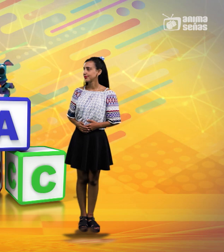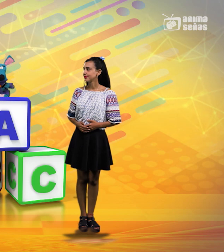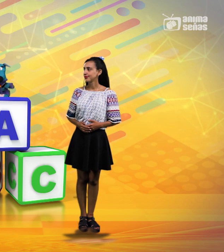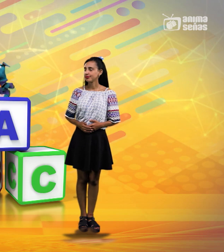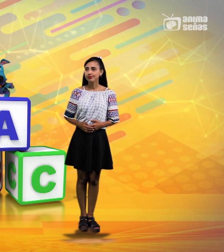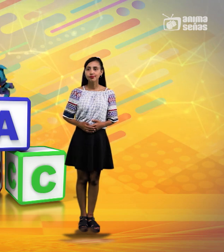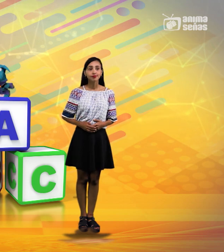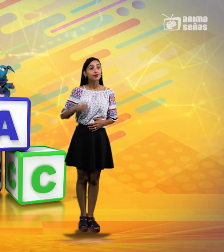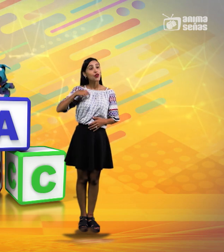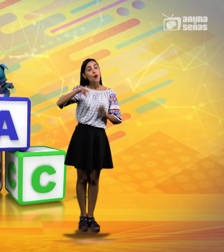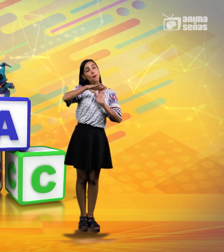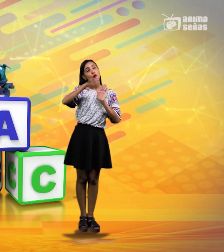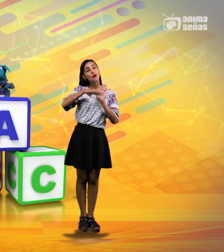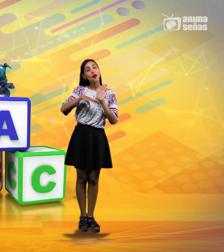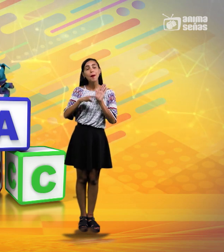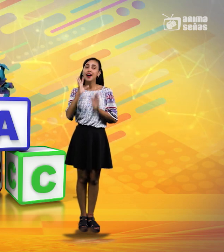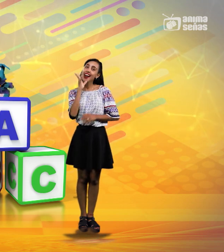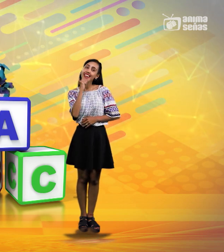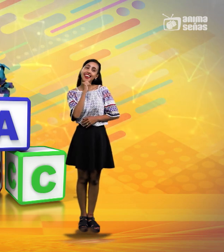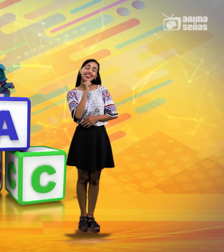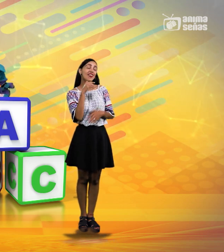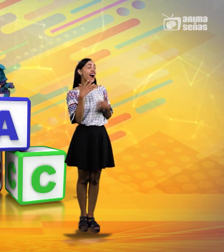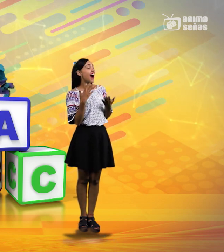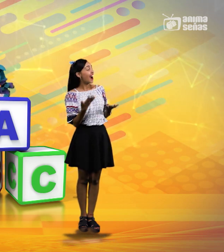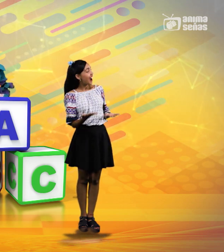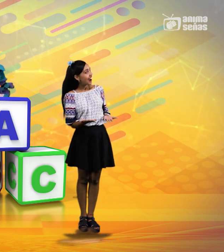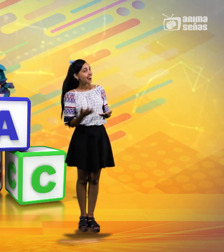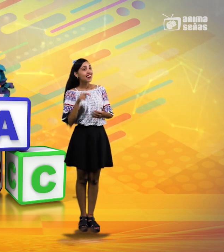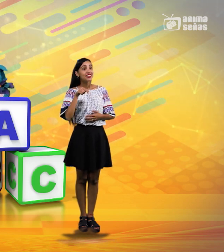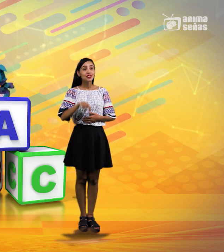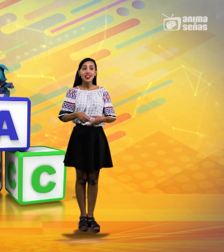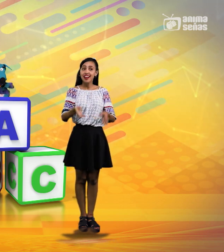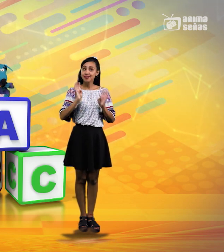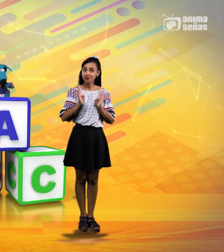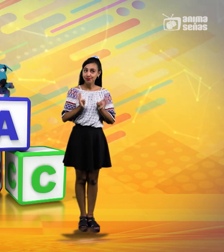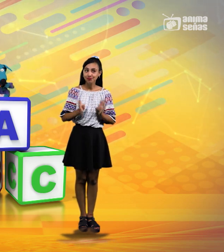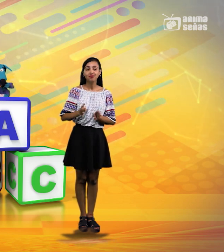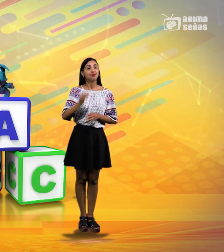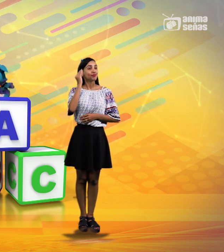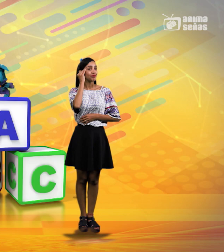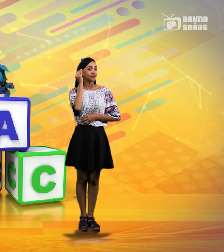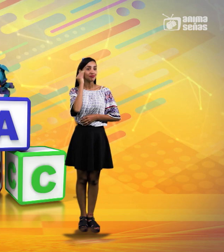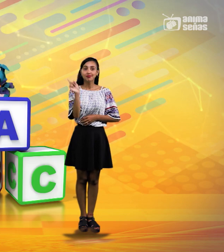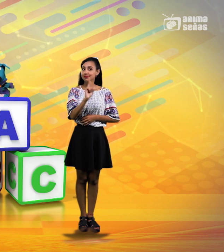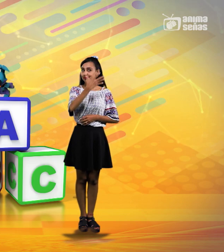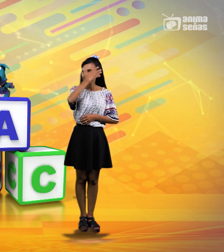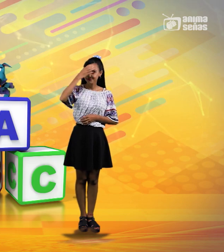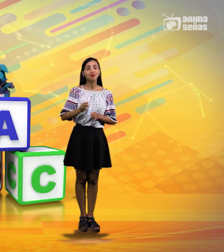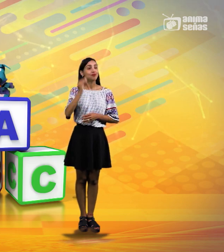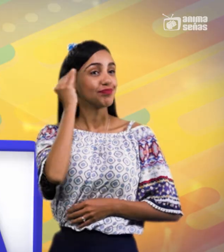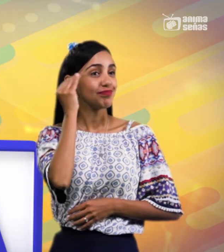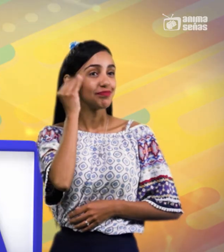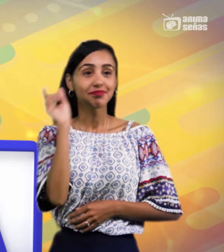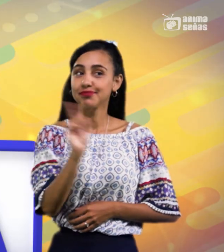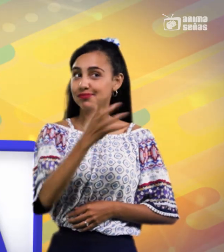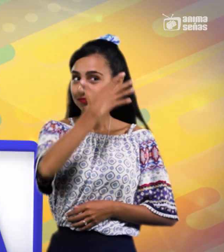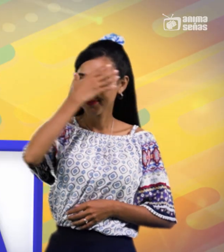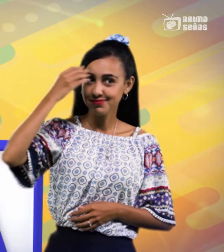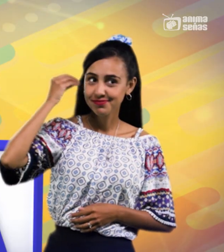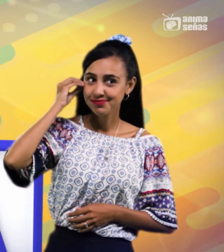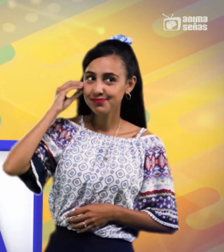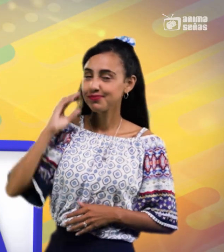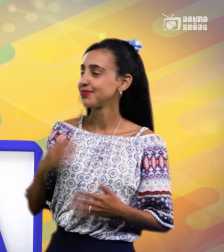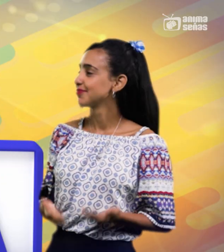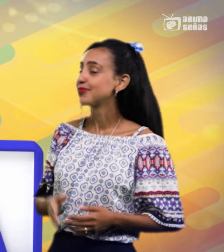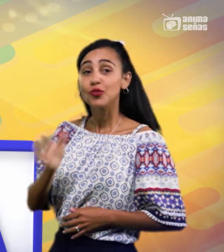Ha sido un programa muy lindo. Ah, pues entonces, repasemos lo aprendido, evitemos el olvido. Todos somos